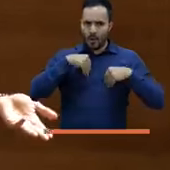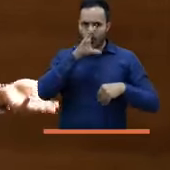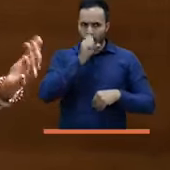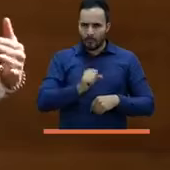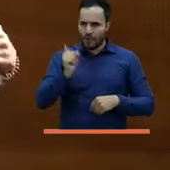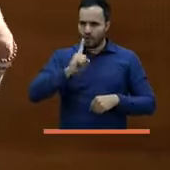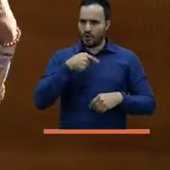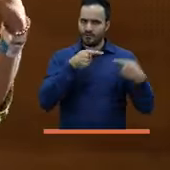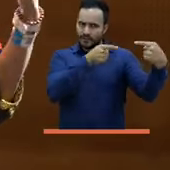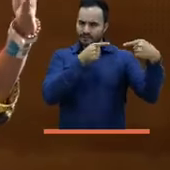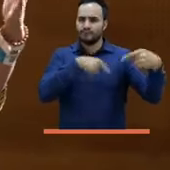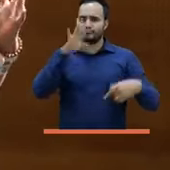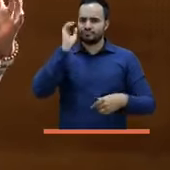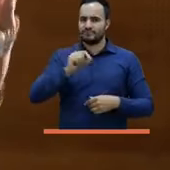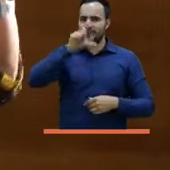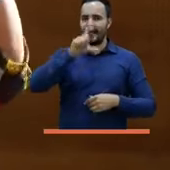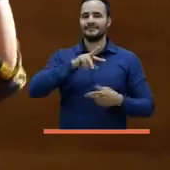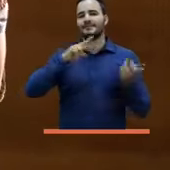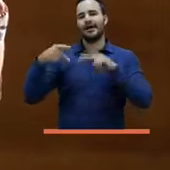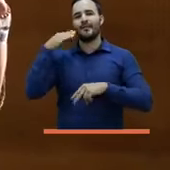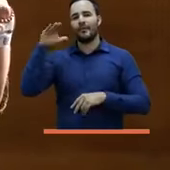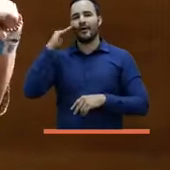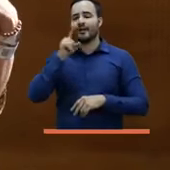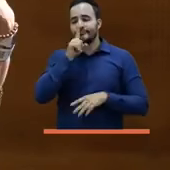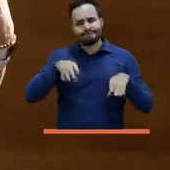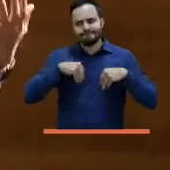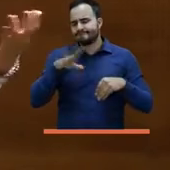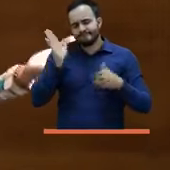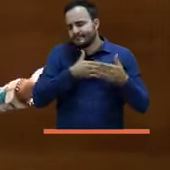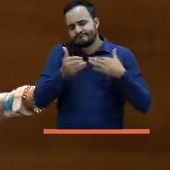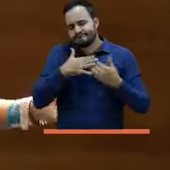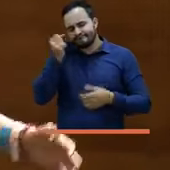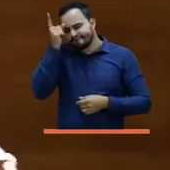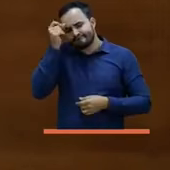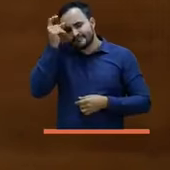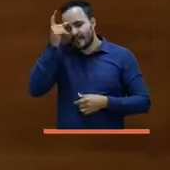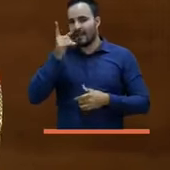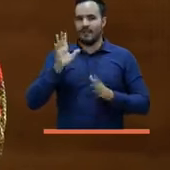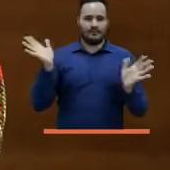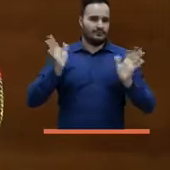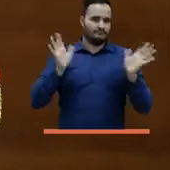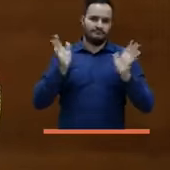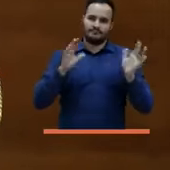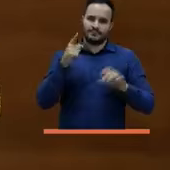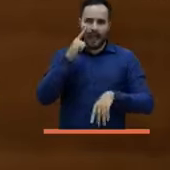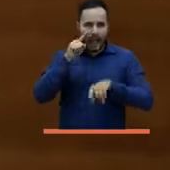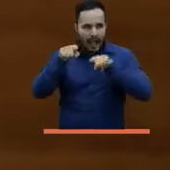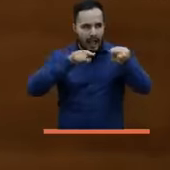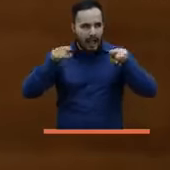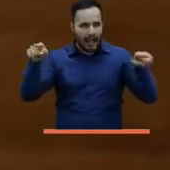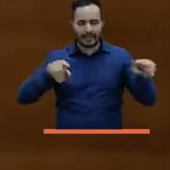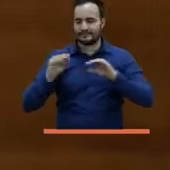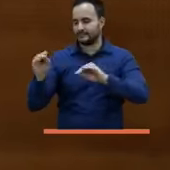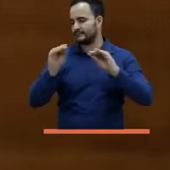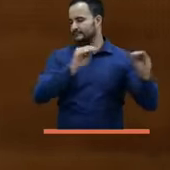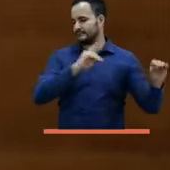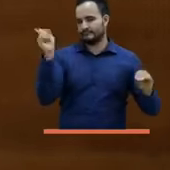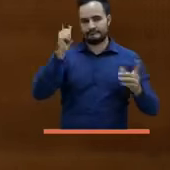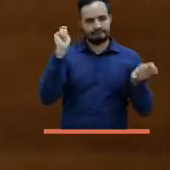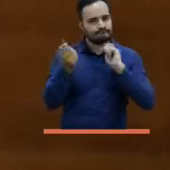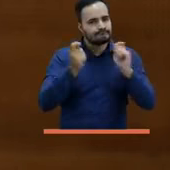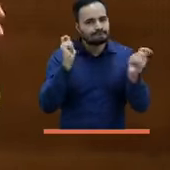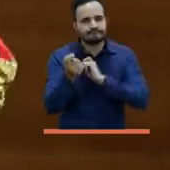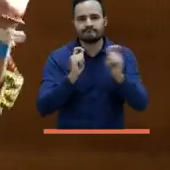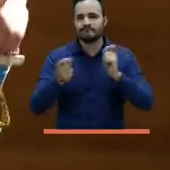salario entonces son de esas cosas de esos sesgos que empezamos a derribar en examen teoría que se llama mentoría mujeres con